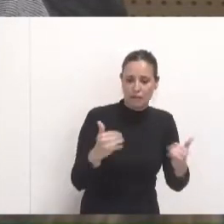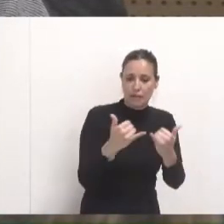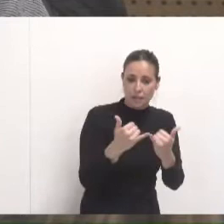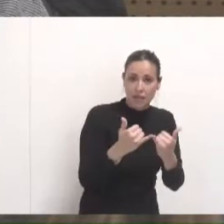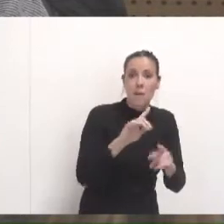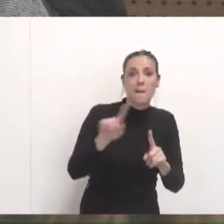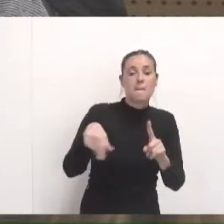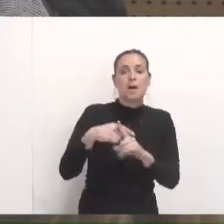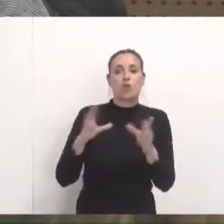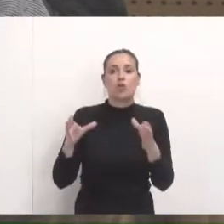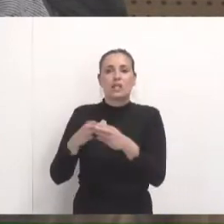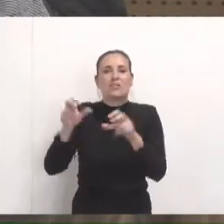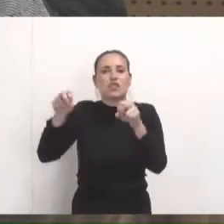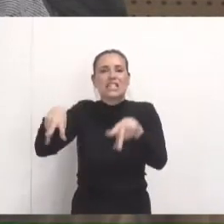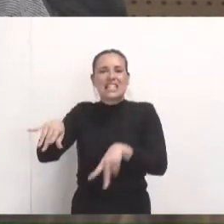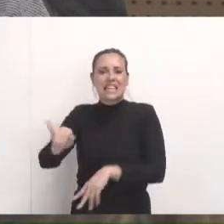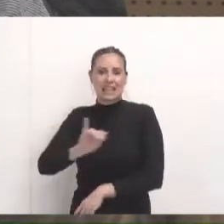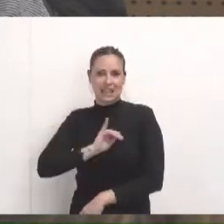Sin Identidad.